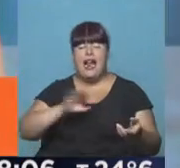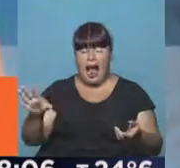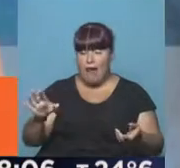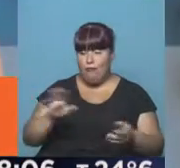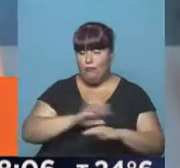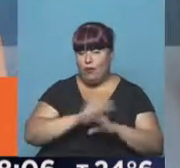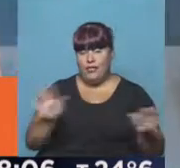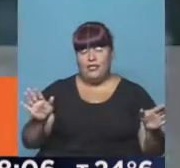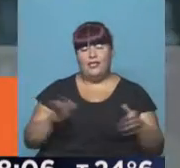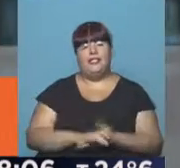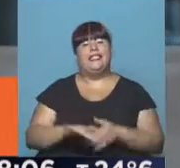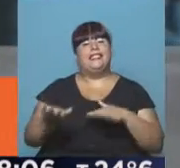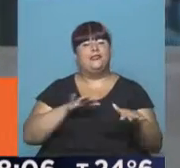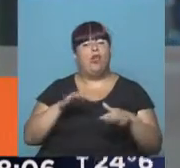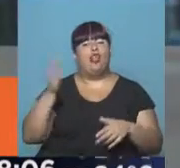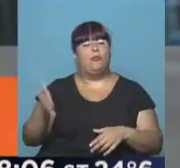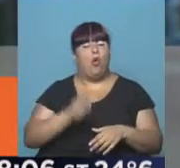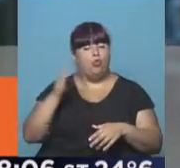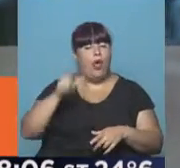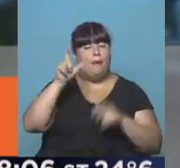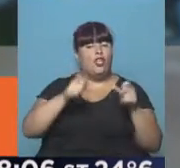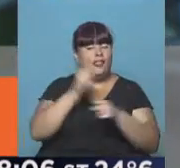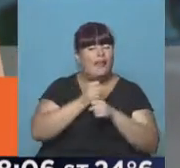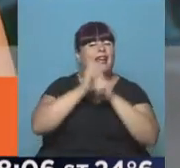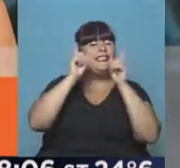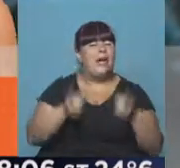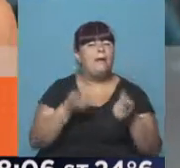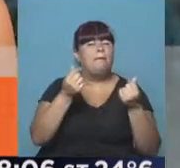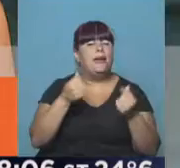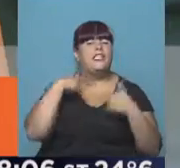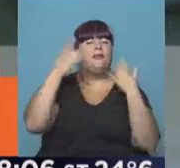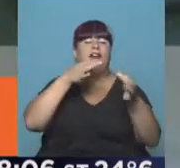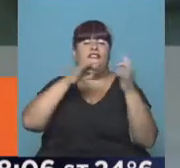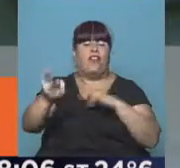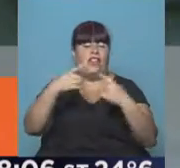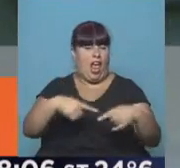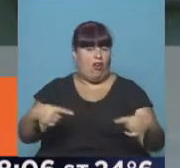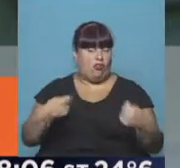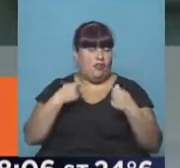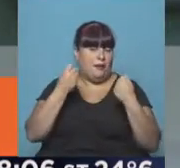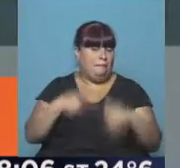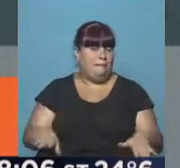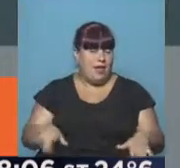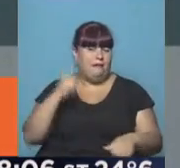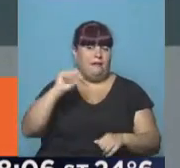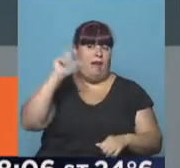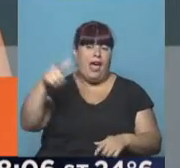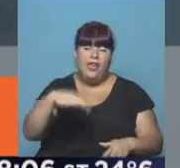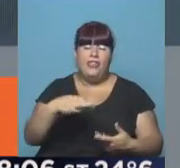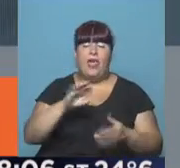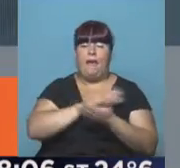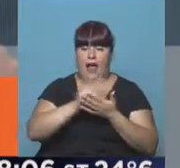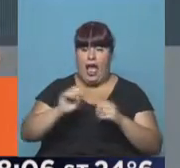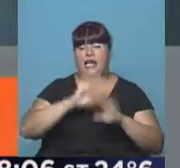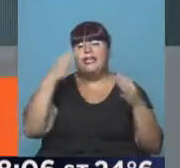la situación del productor del trabajador pero también del precio que llega a la góndola el producto que se pierde hay que transparentar cadena